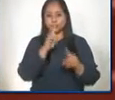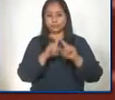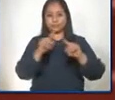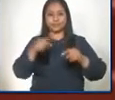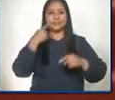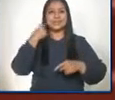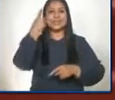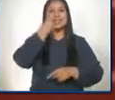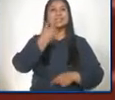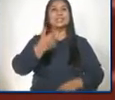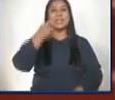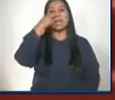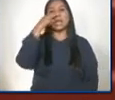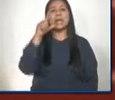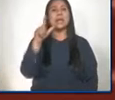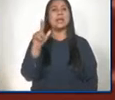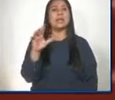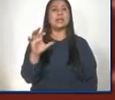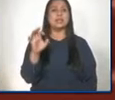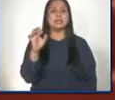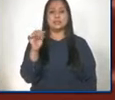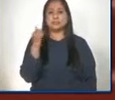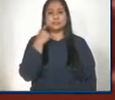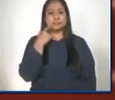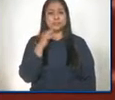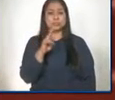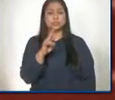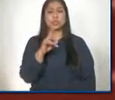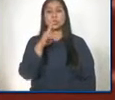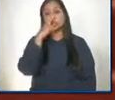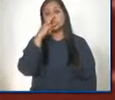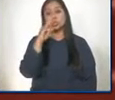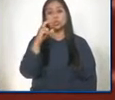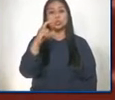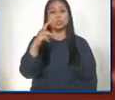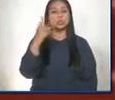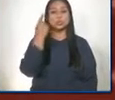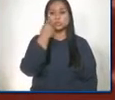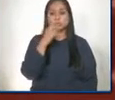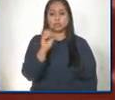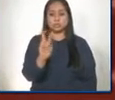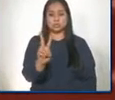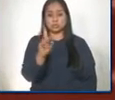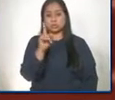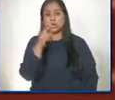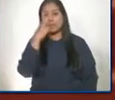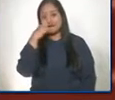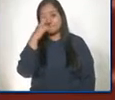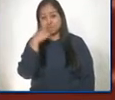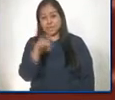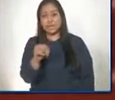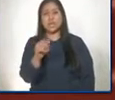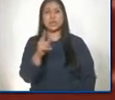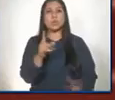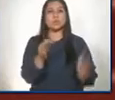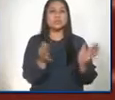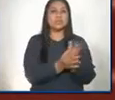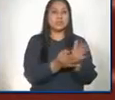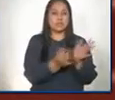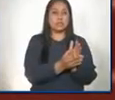Seattle tiene 8, Tucson tiene 2, y de ahí Arriaga, Chiapas, Ciudad de México y San Luis Potosí tienen